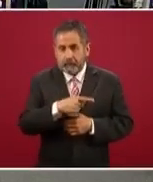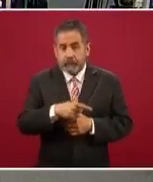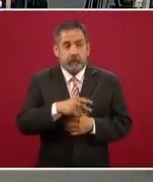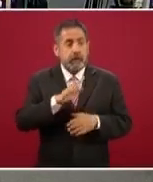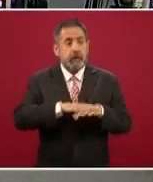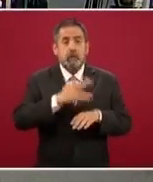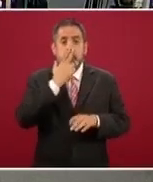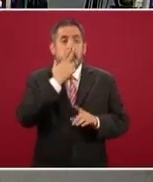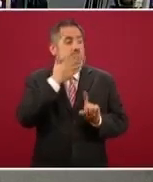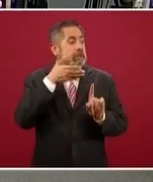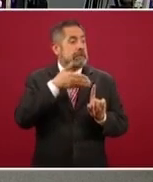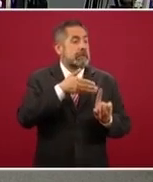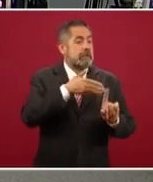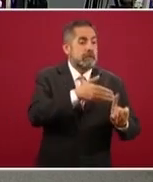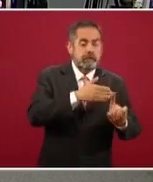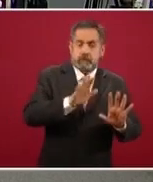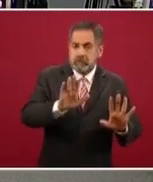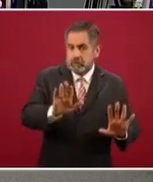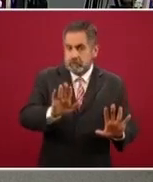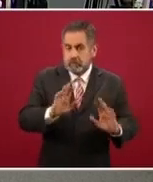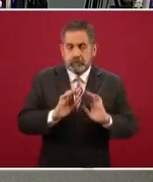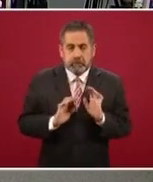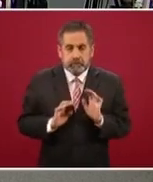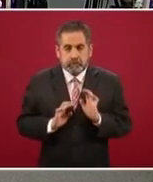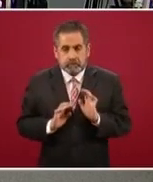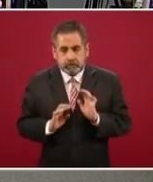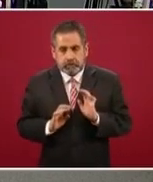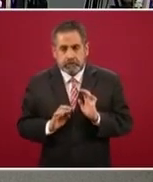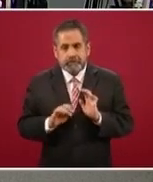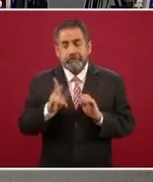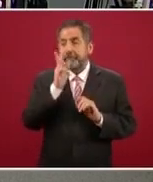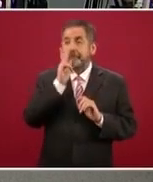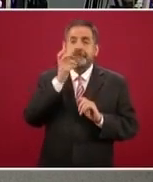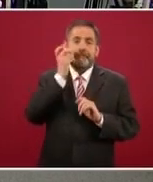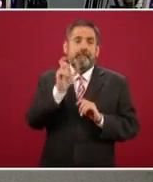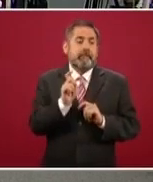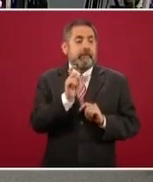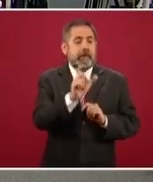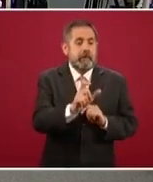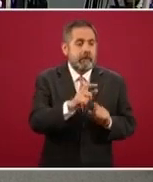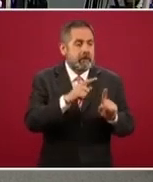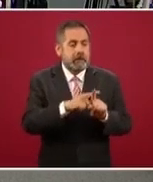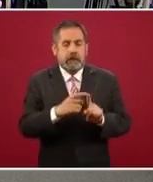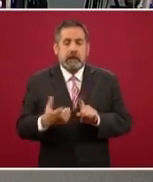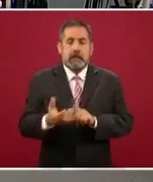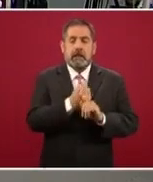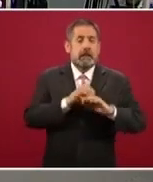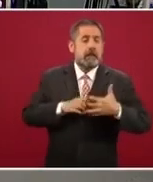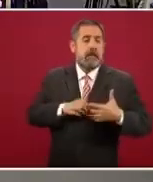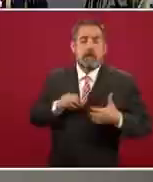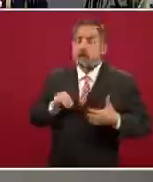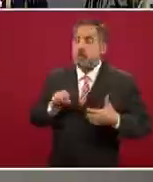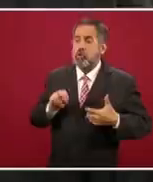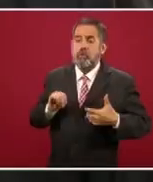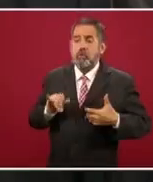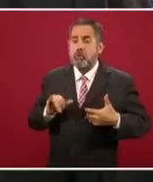Preponderantes. Preponderantes, predominantes. O sea, es el eufemismo para… no decir monopolio, monopolios,